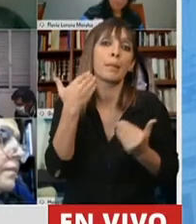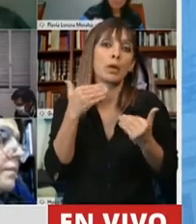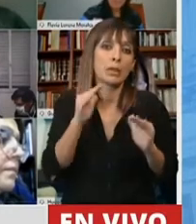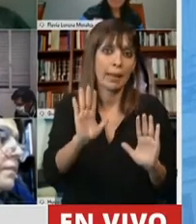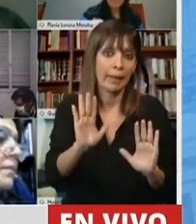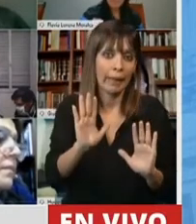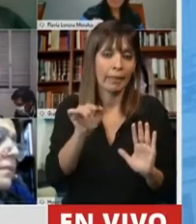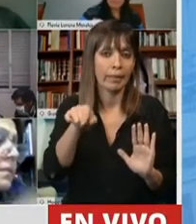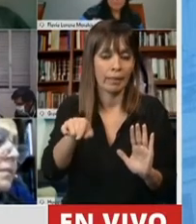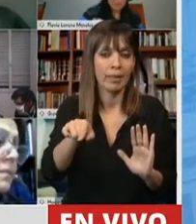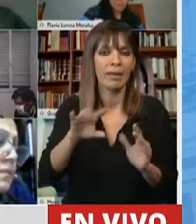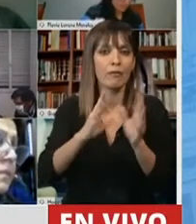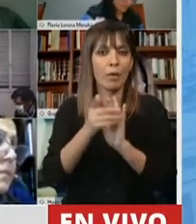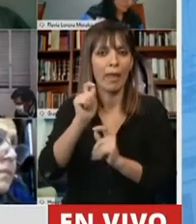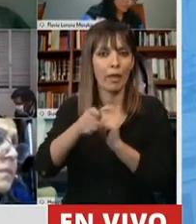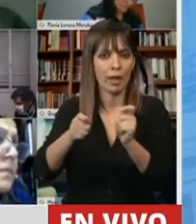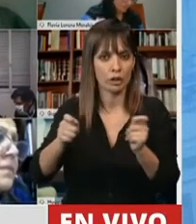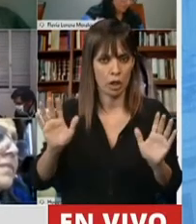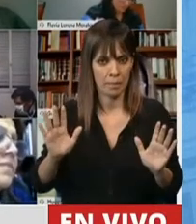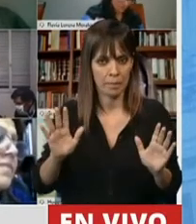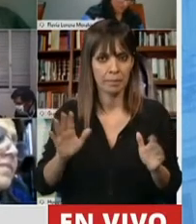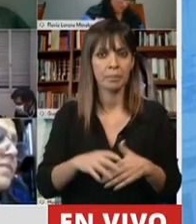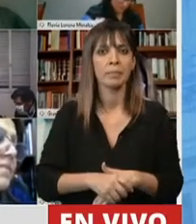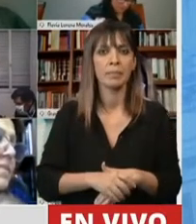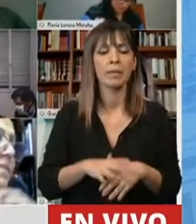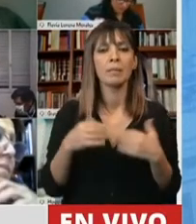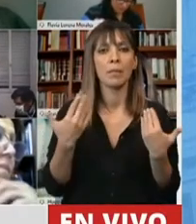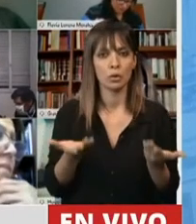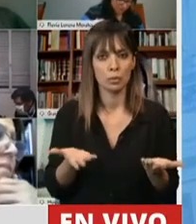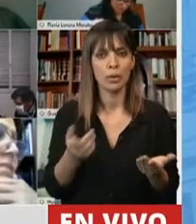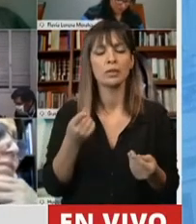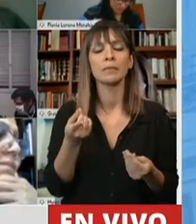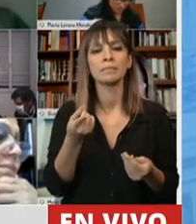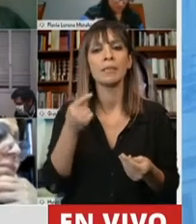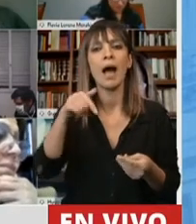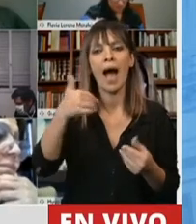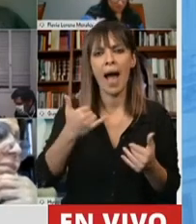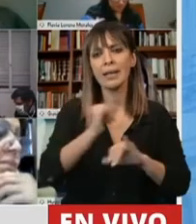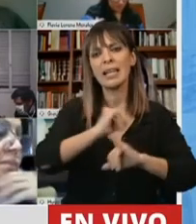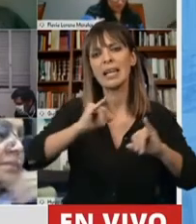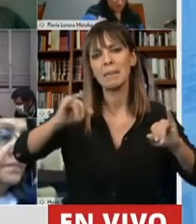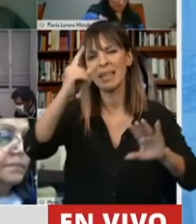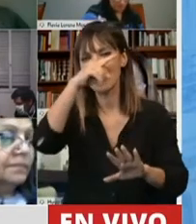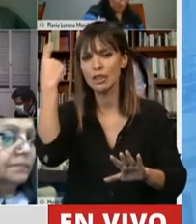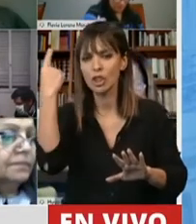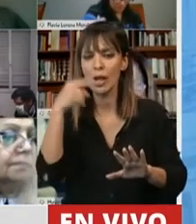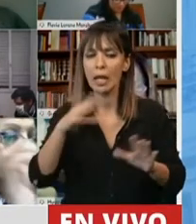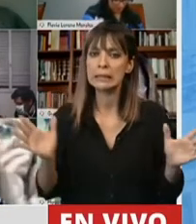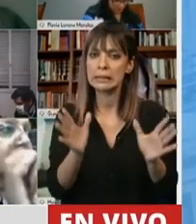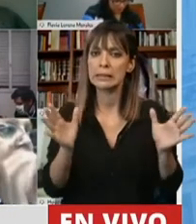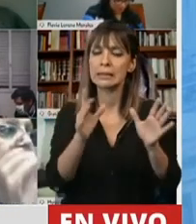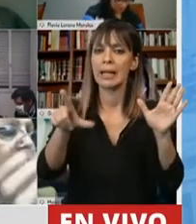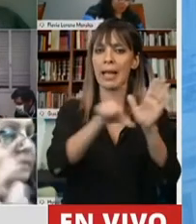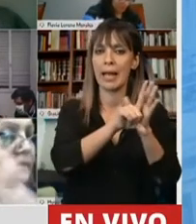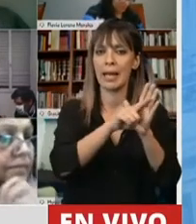esta herramienta, este medio. Por supuesto, hay una campaña nacional que promueve esta ley, que